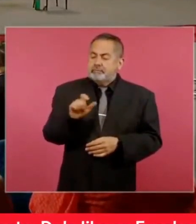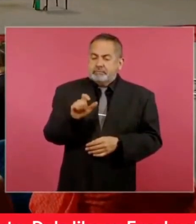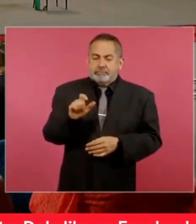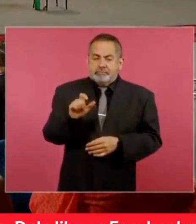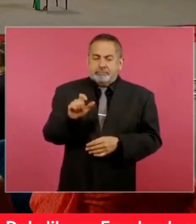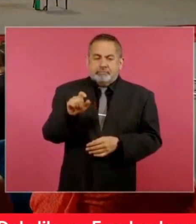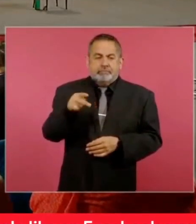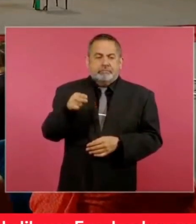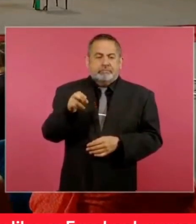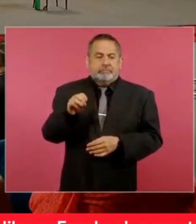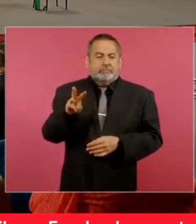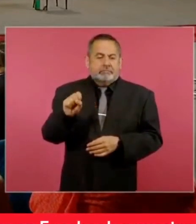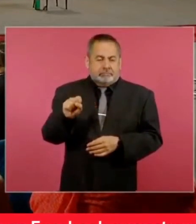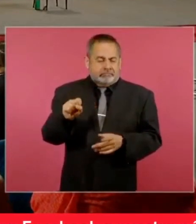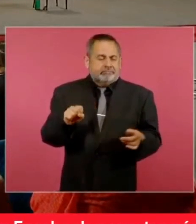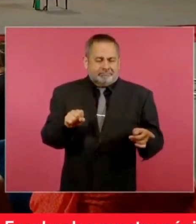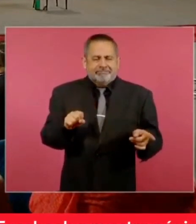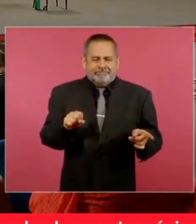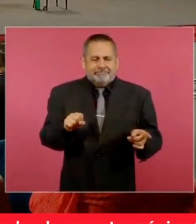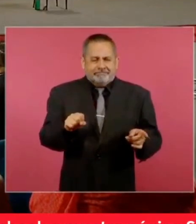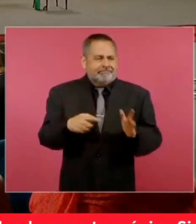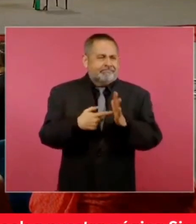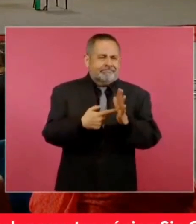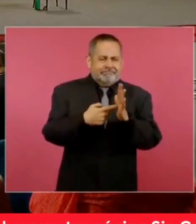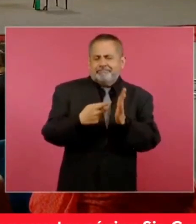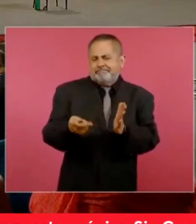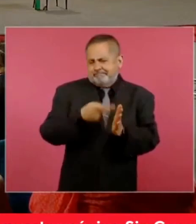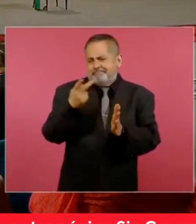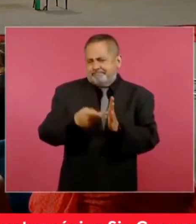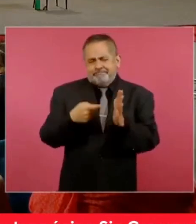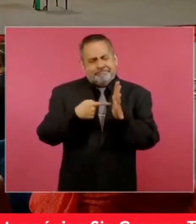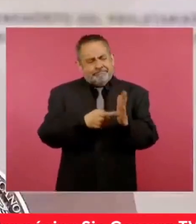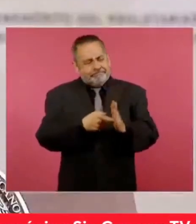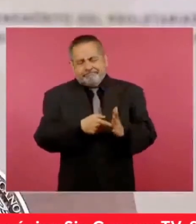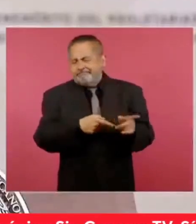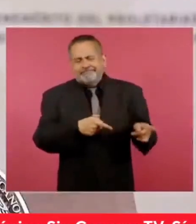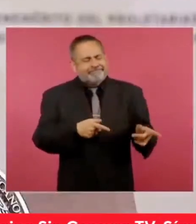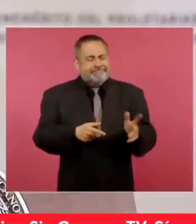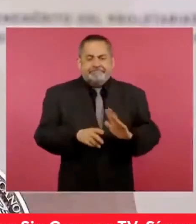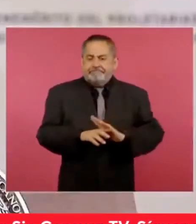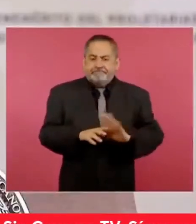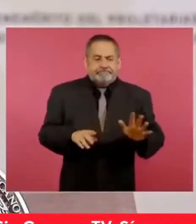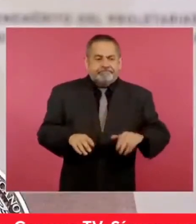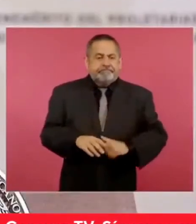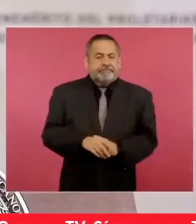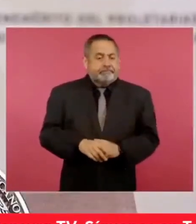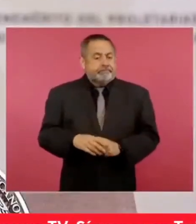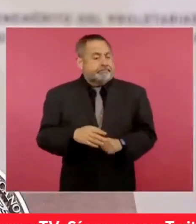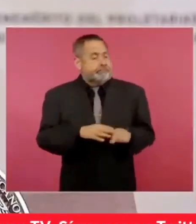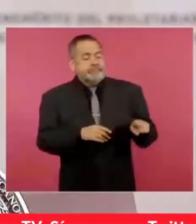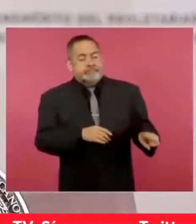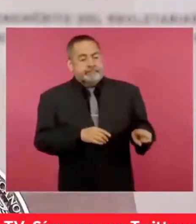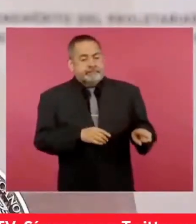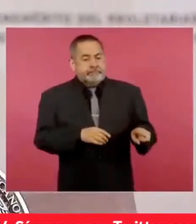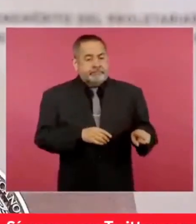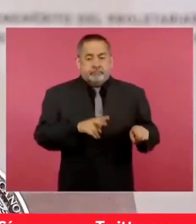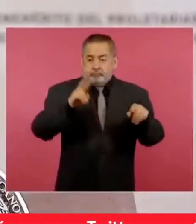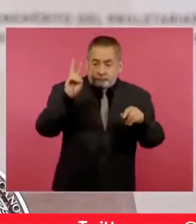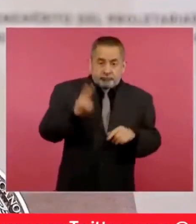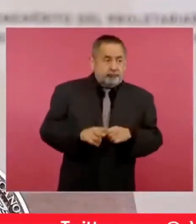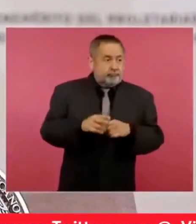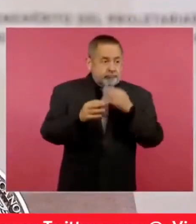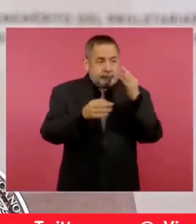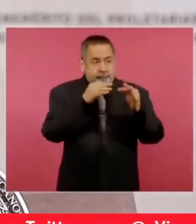InfoCDMX News. La hemos pasado ya varias veces en esta sección porque no es un medio de